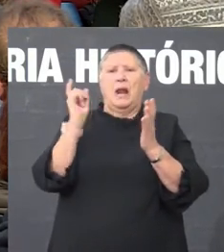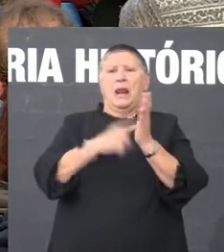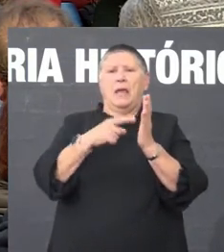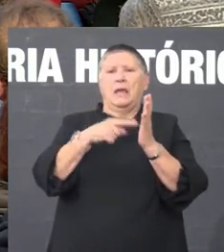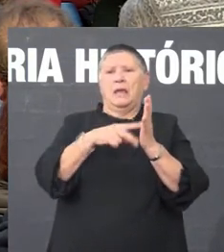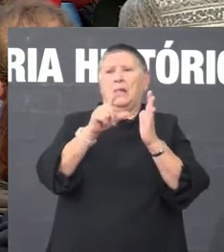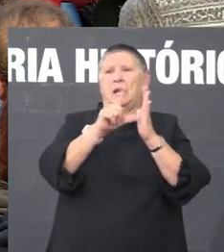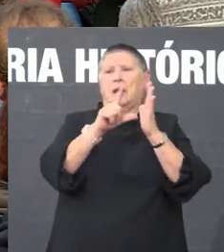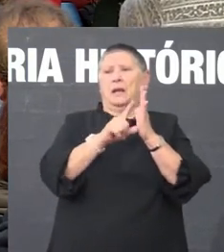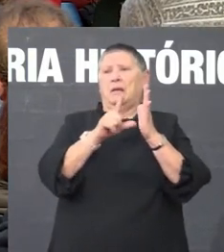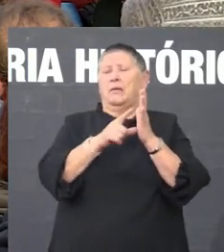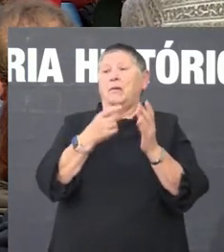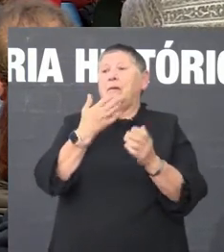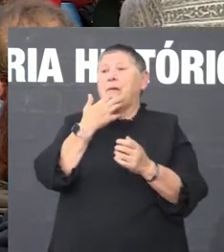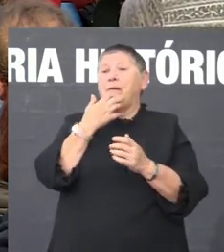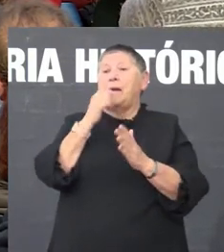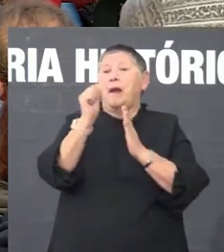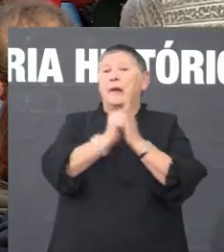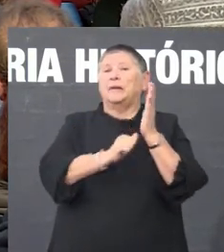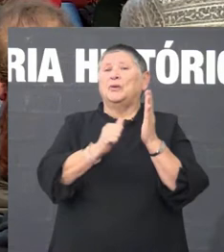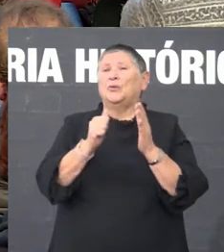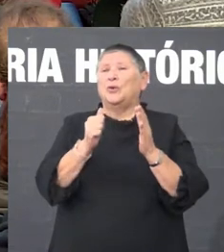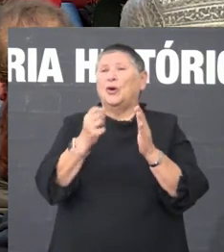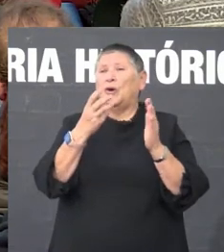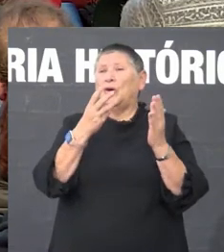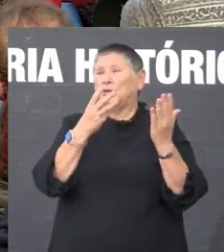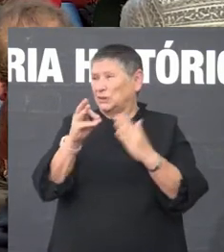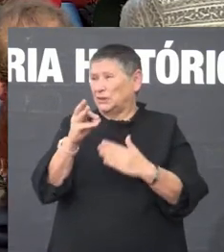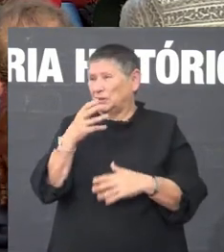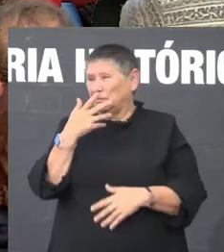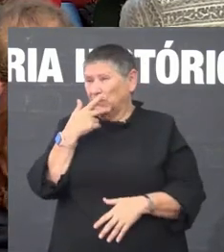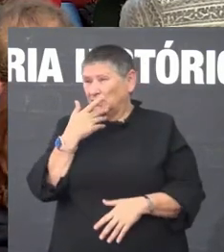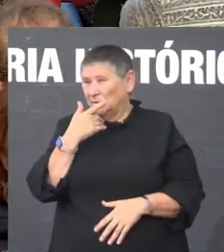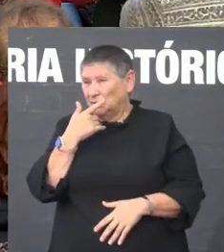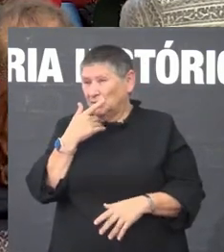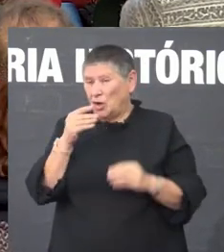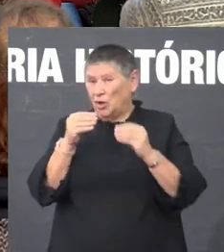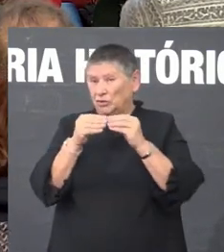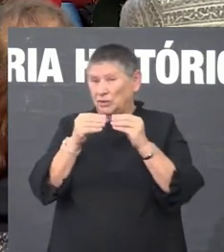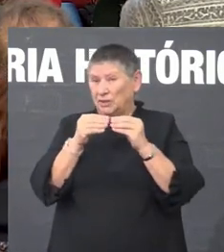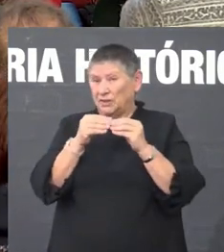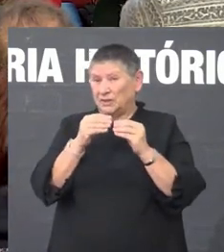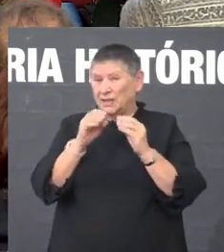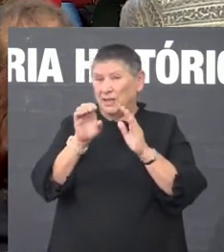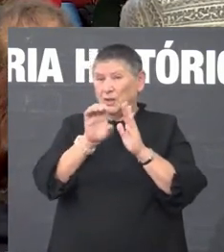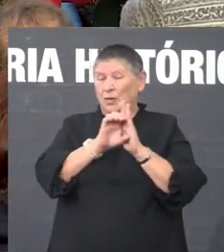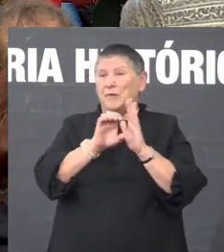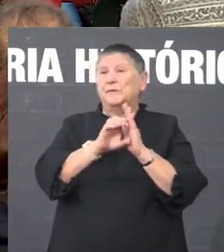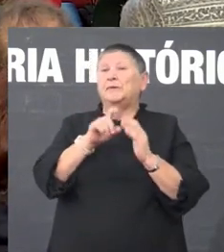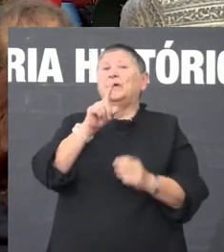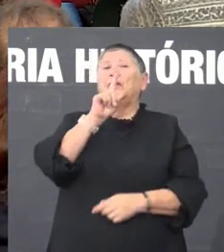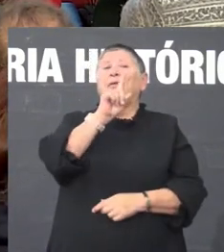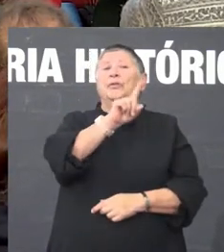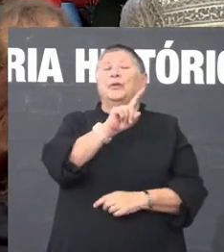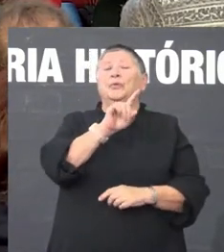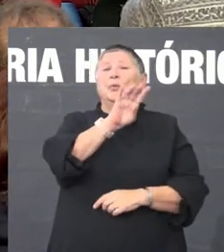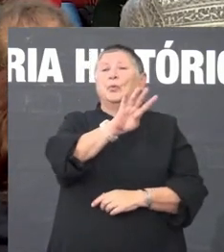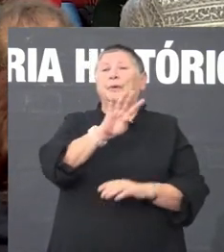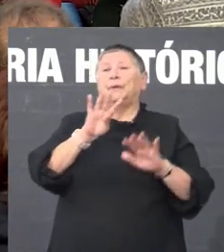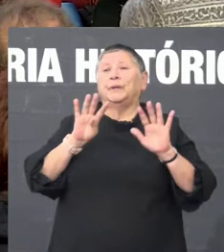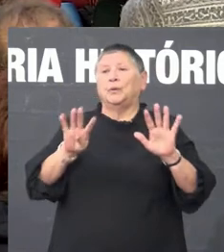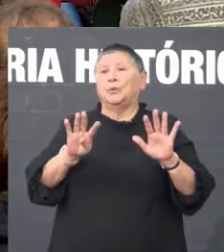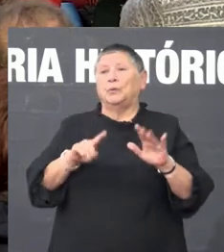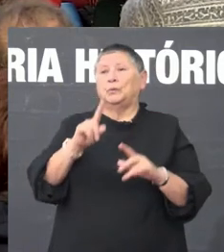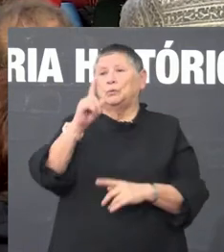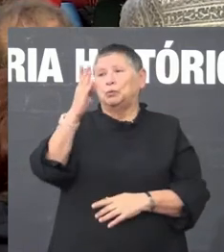mira, ahora está el artículo chicle. No sé si conocéis el artículo chicle de la Constitución española. Es el 149.1.1.